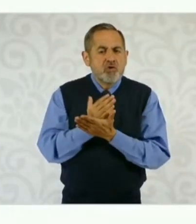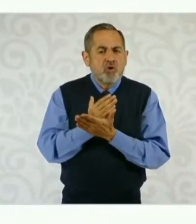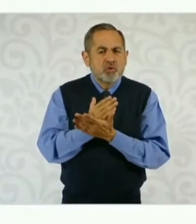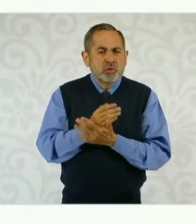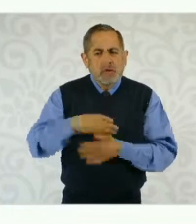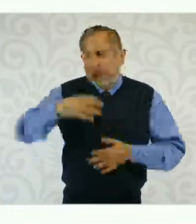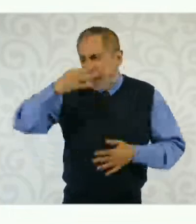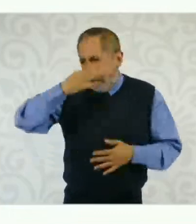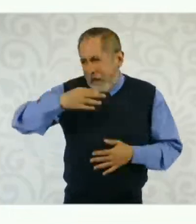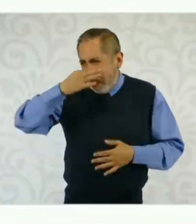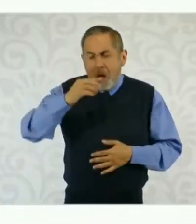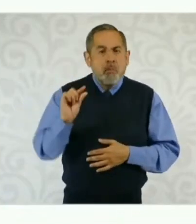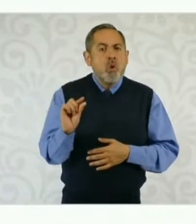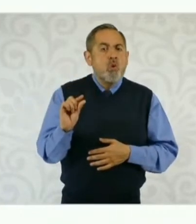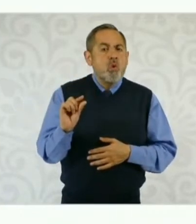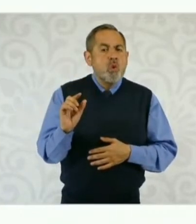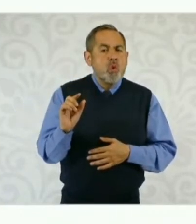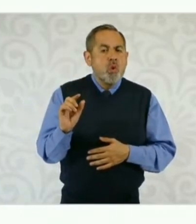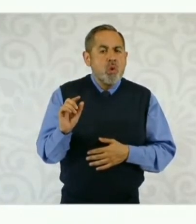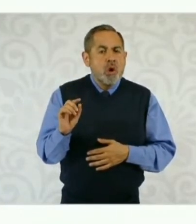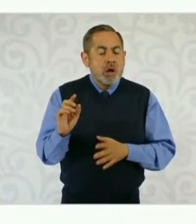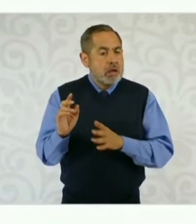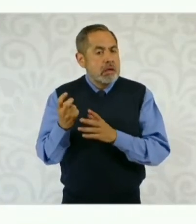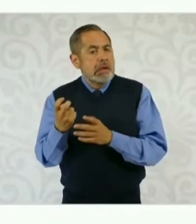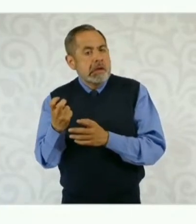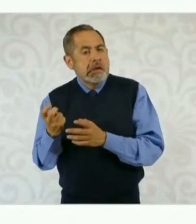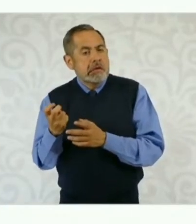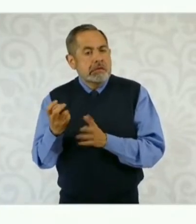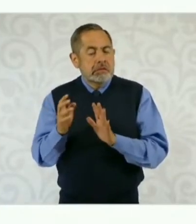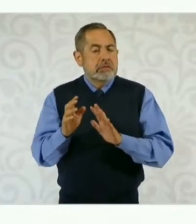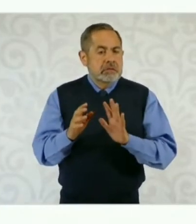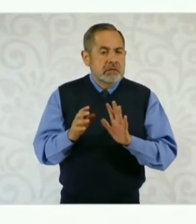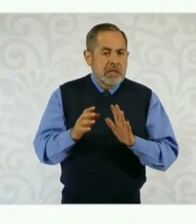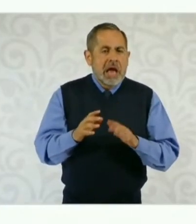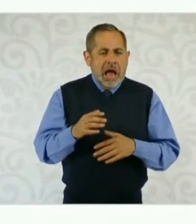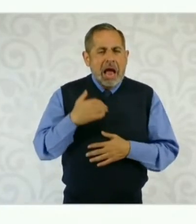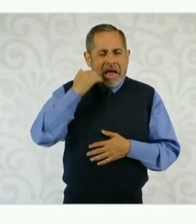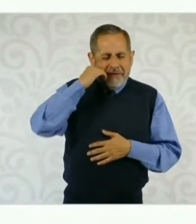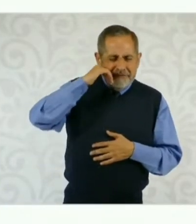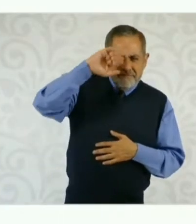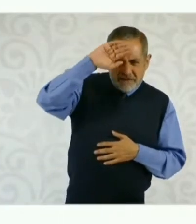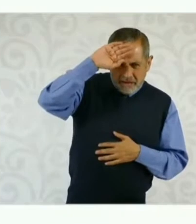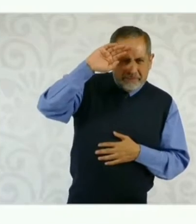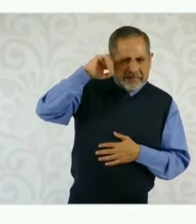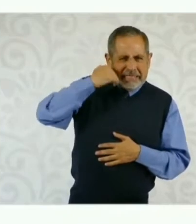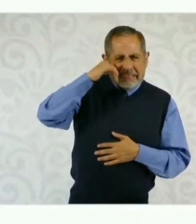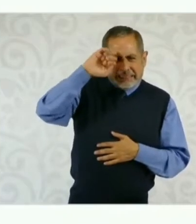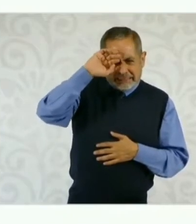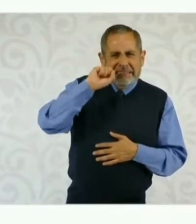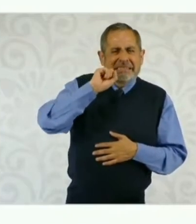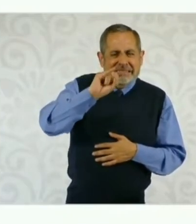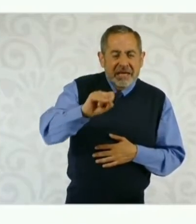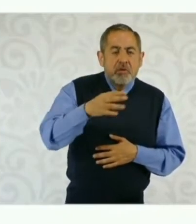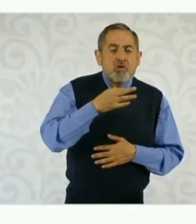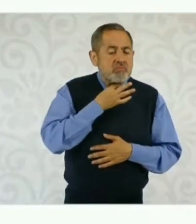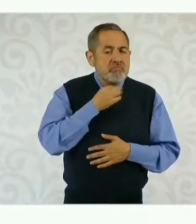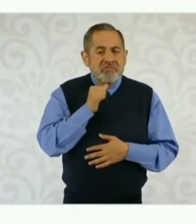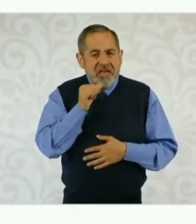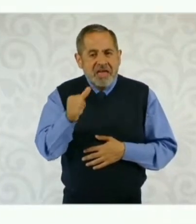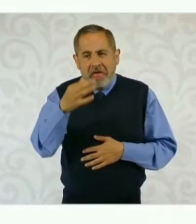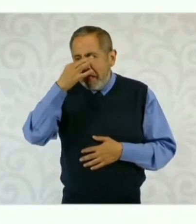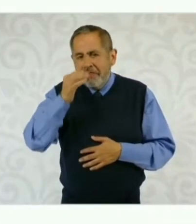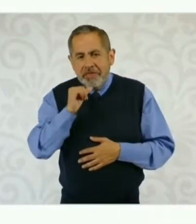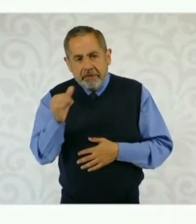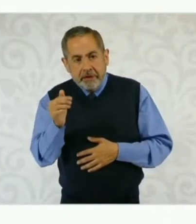poco catarro y congestión nasal. Tienen las manifestaciones generales de gripe. En